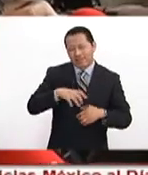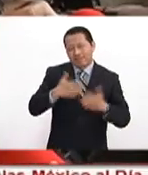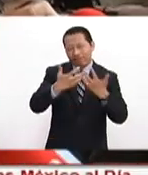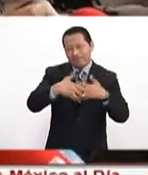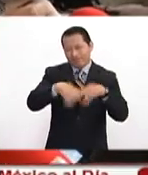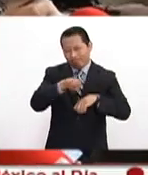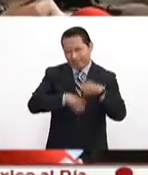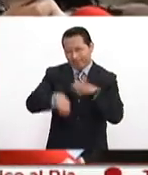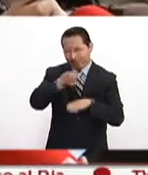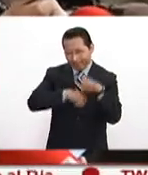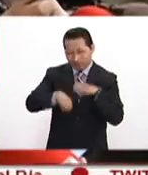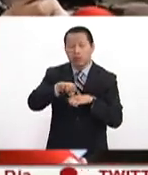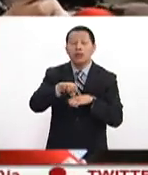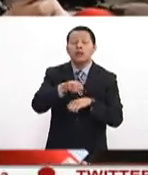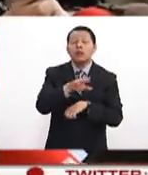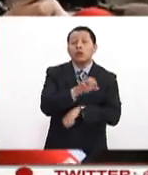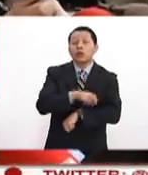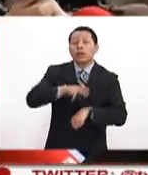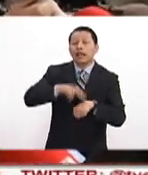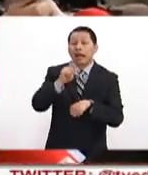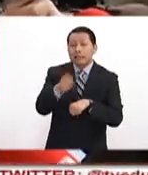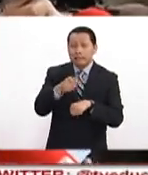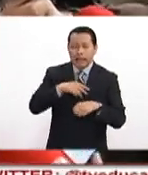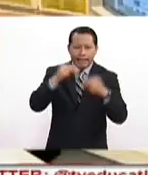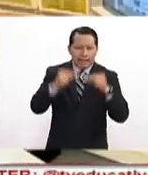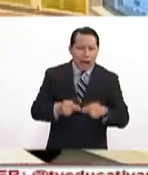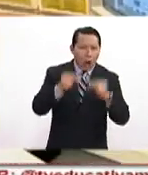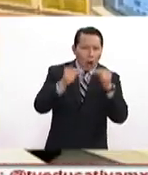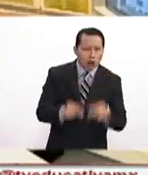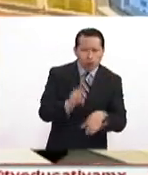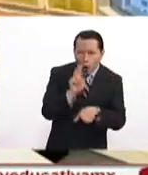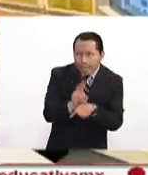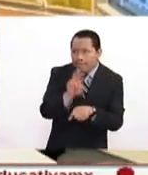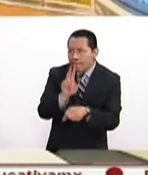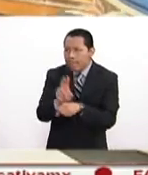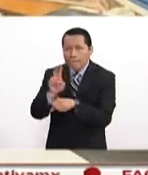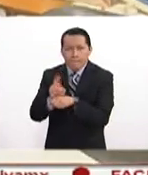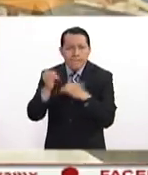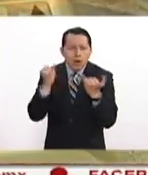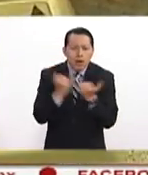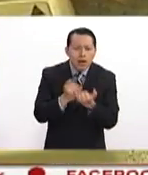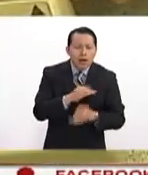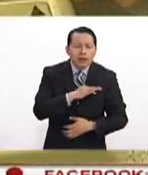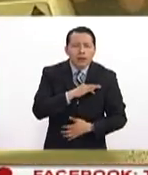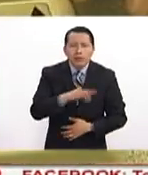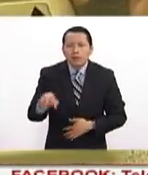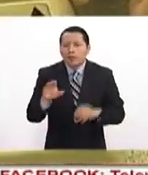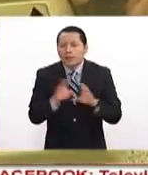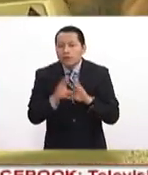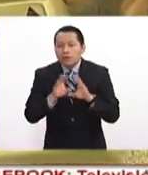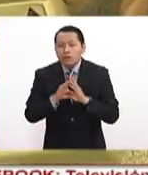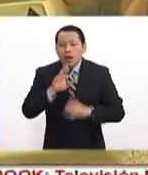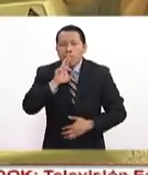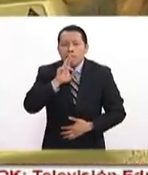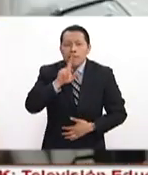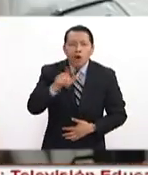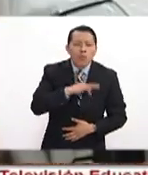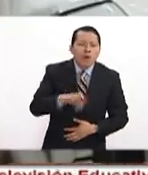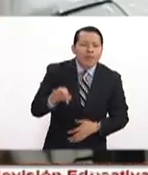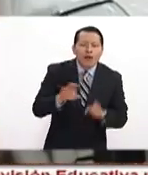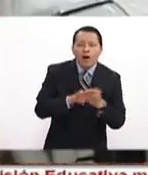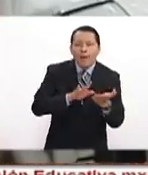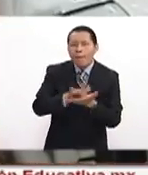que se está realizando un censo de los negocios también afectados por el sismo y dar, por supuesto, la mejor forma